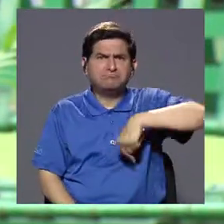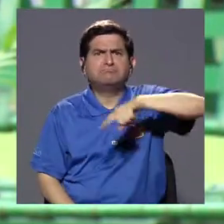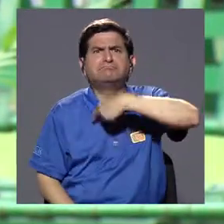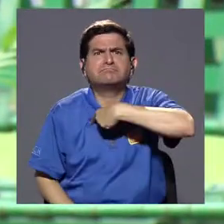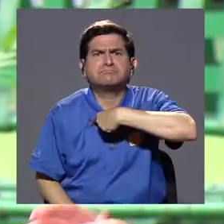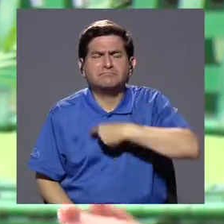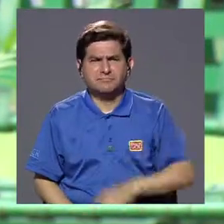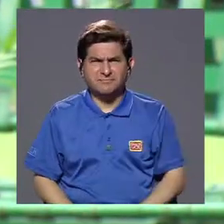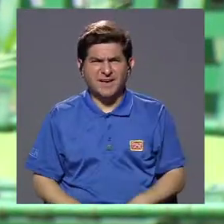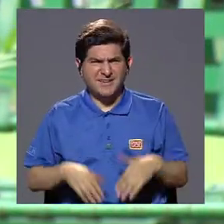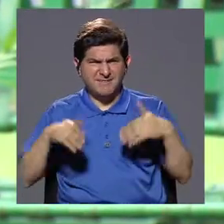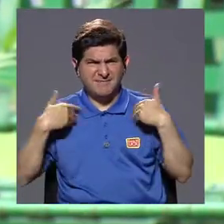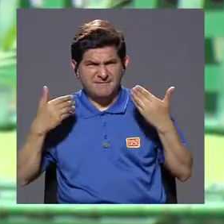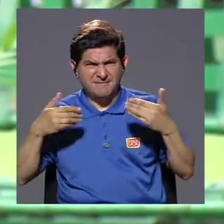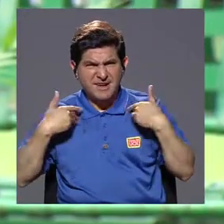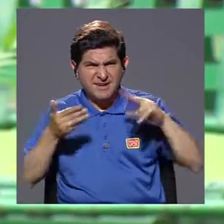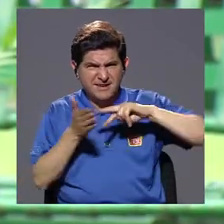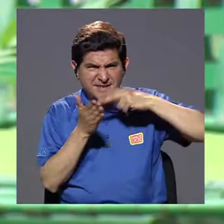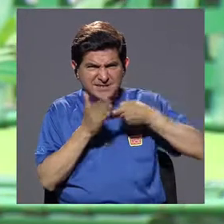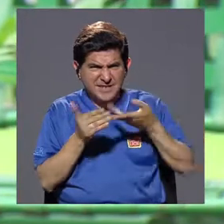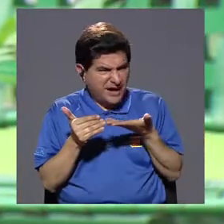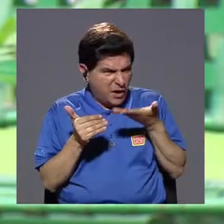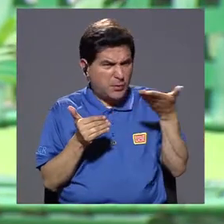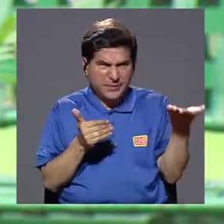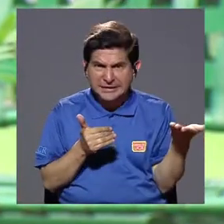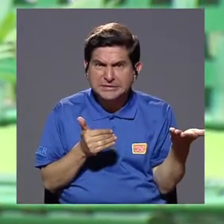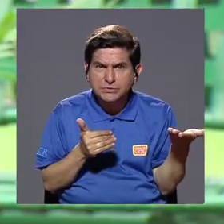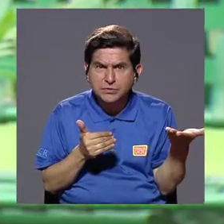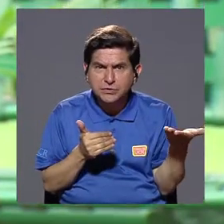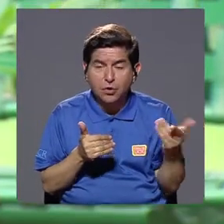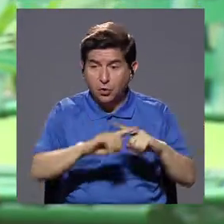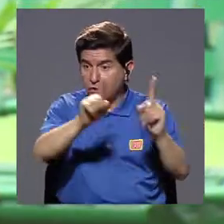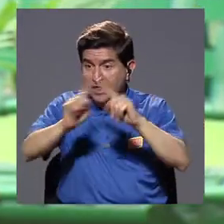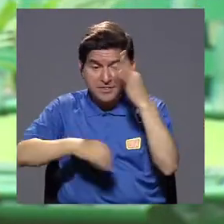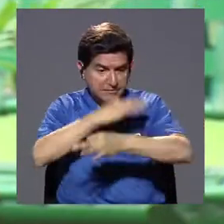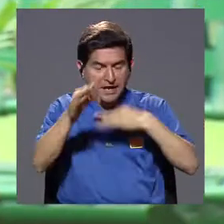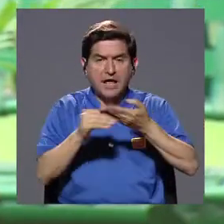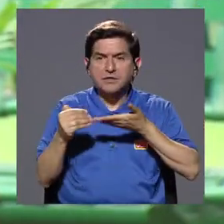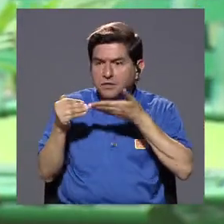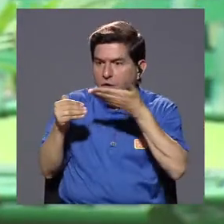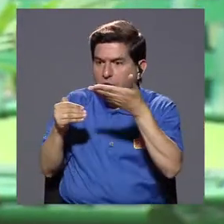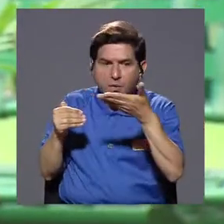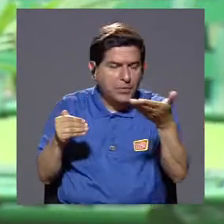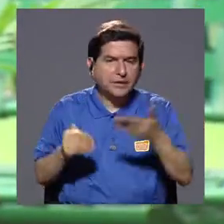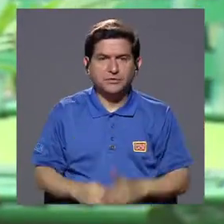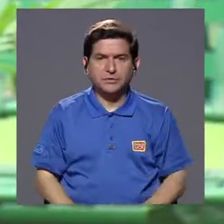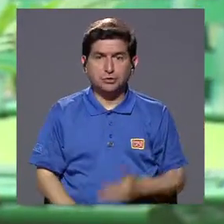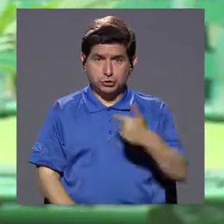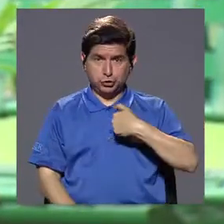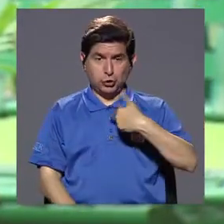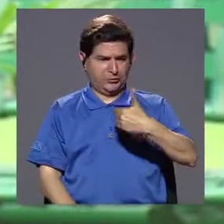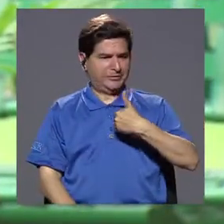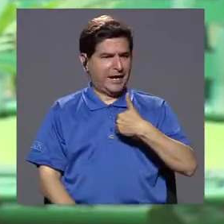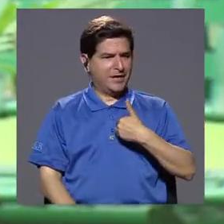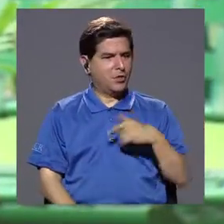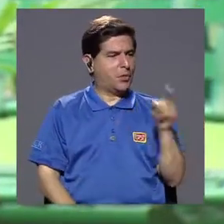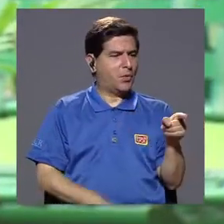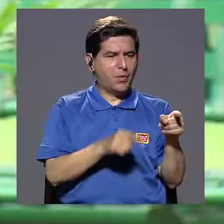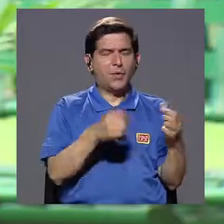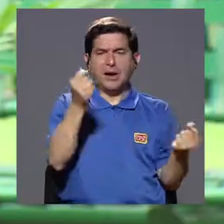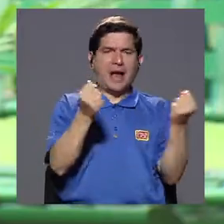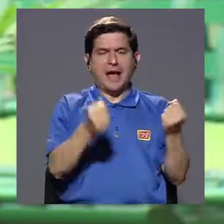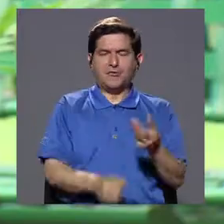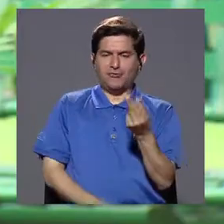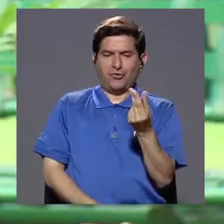seguir la felicidad se trata de un objeto o de objetos de tengo tengo objetos tengo carlos